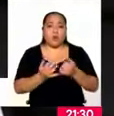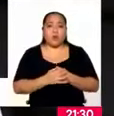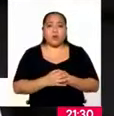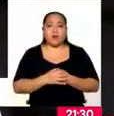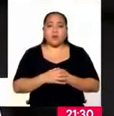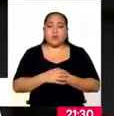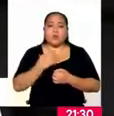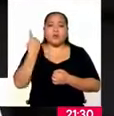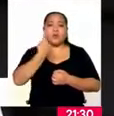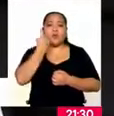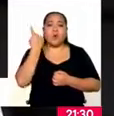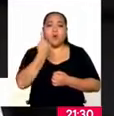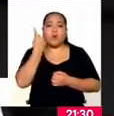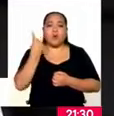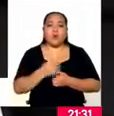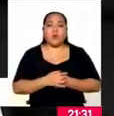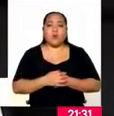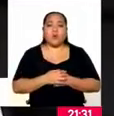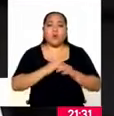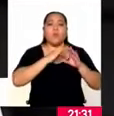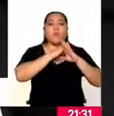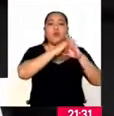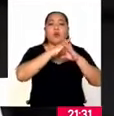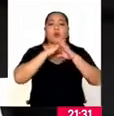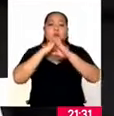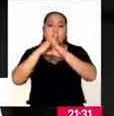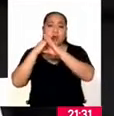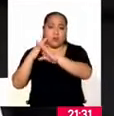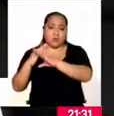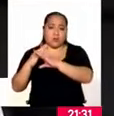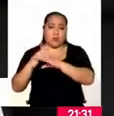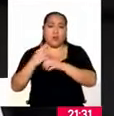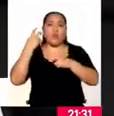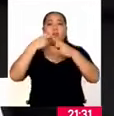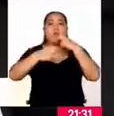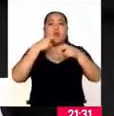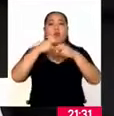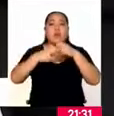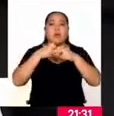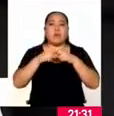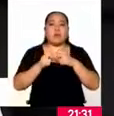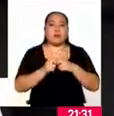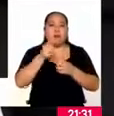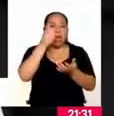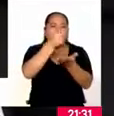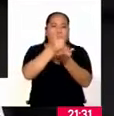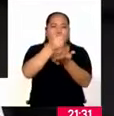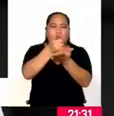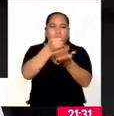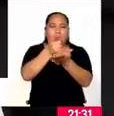directamente con bloqueos, sabotajes y amenazas.